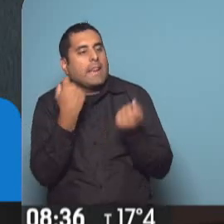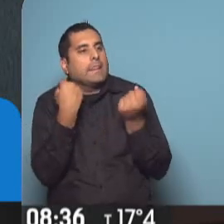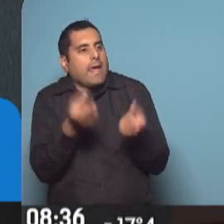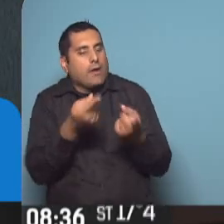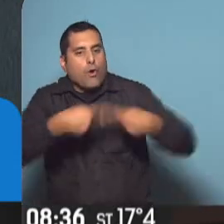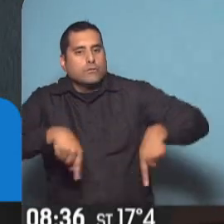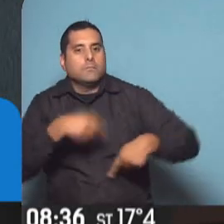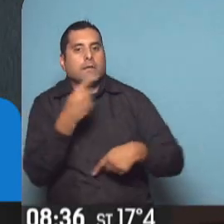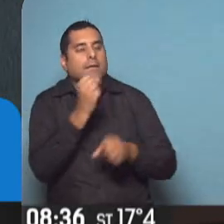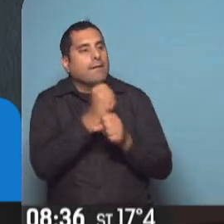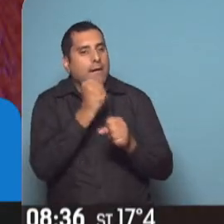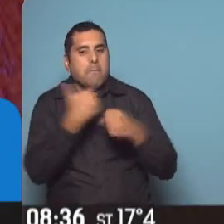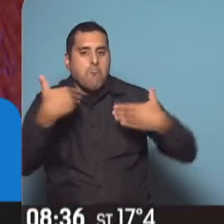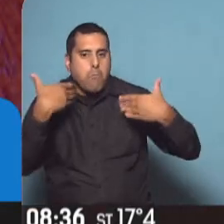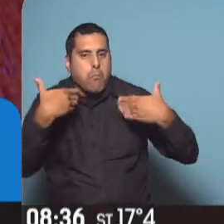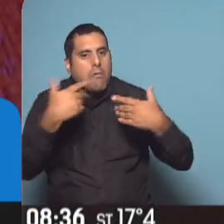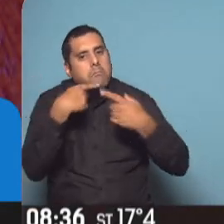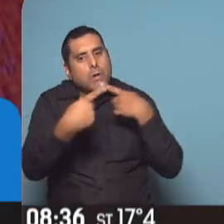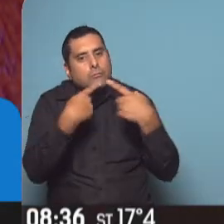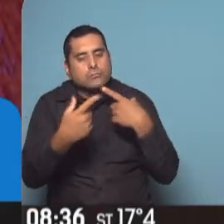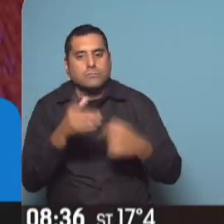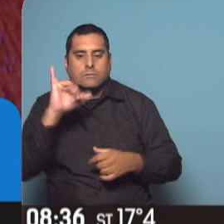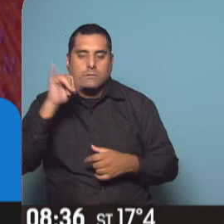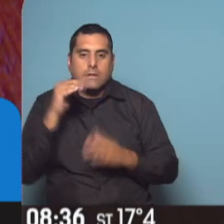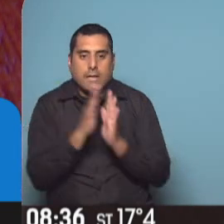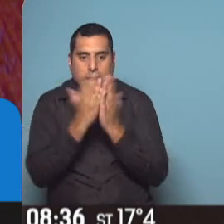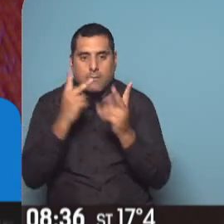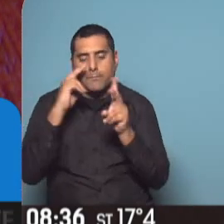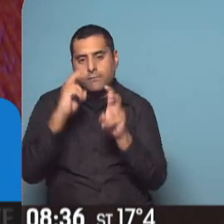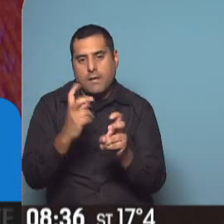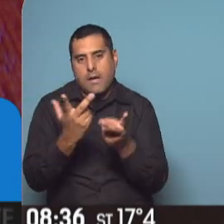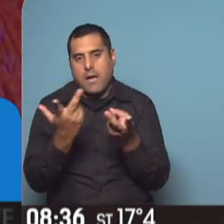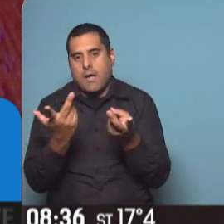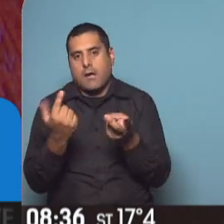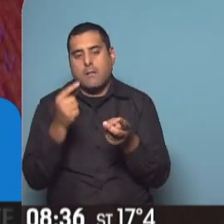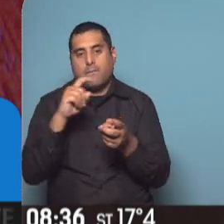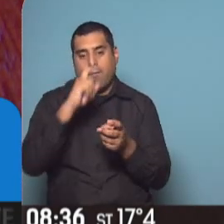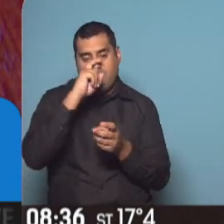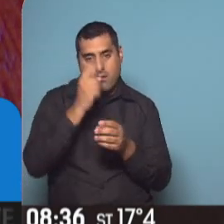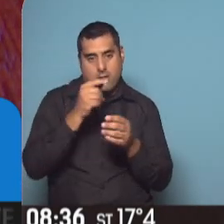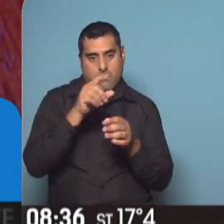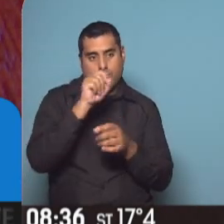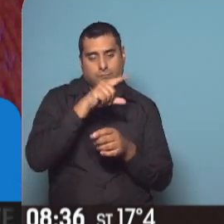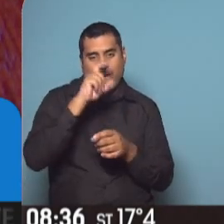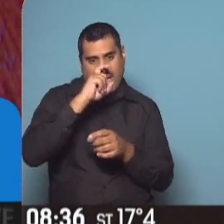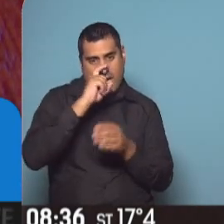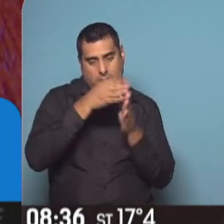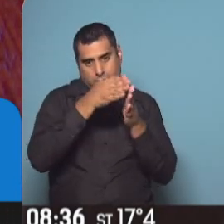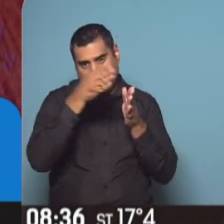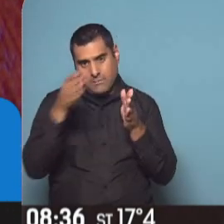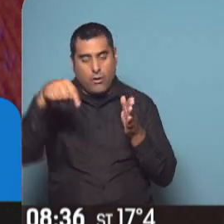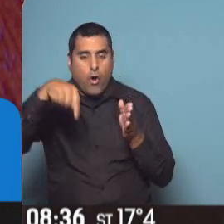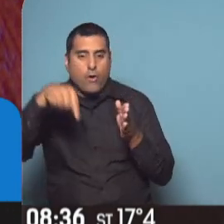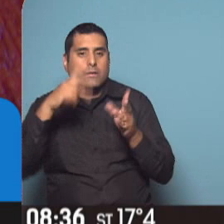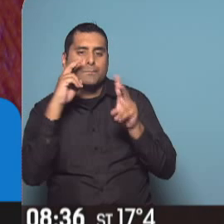puedan insertarse al mercado trabajo bueno justamente el libro parte de esa investigación de un recorrido histórico desde belgrano hasta la fecha en el cual se estudia